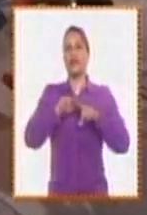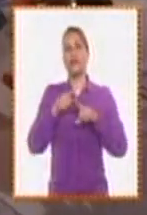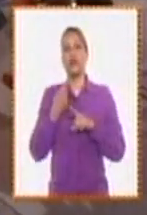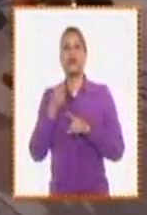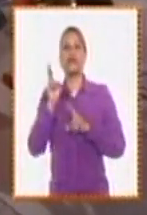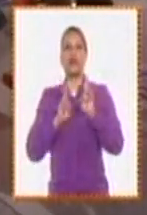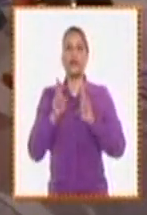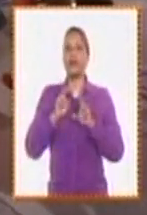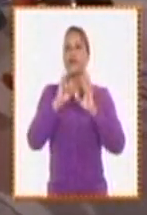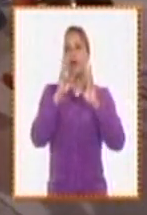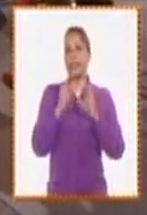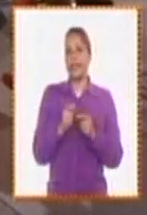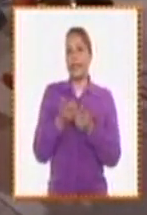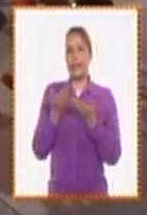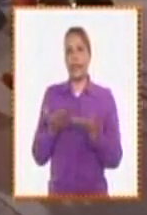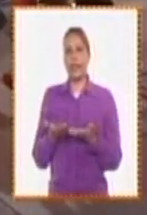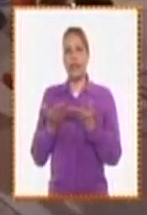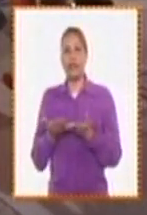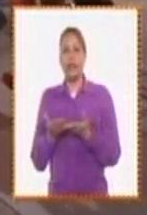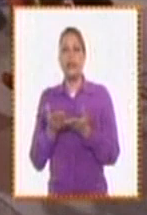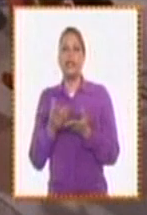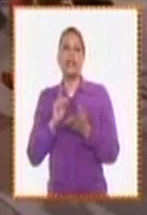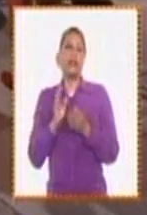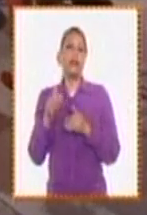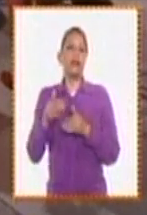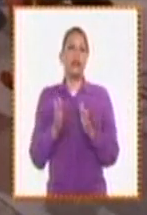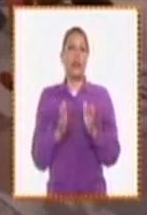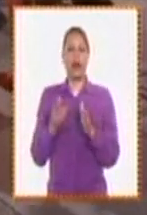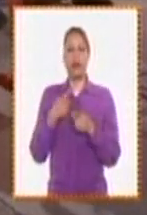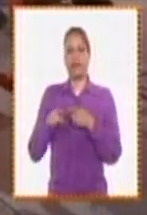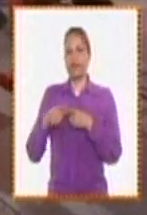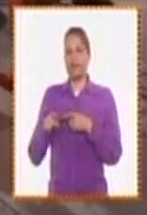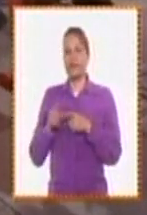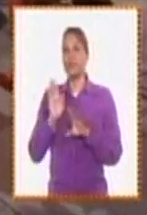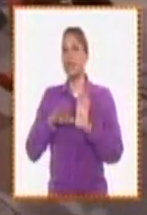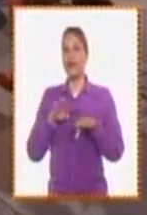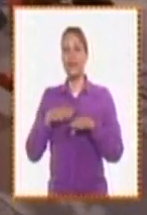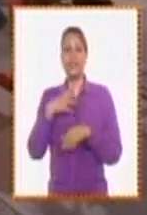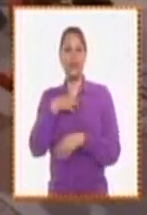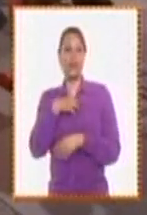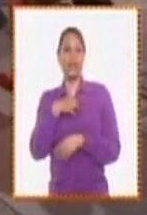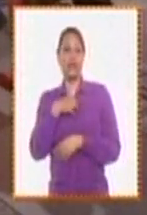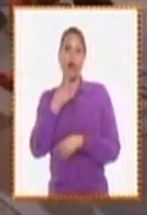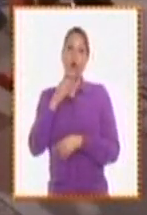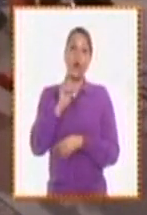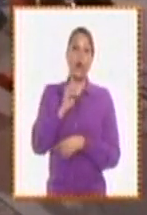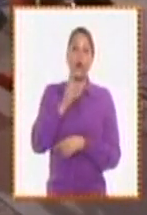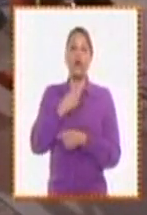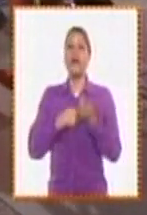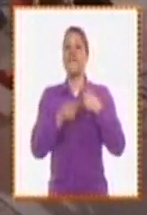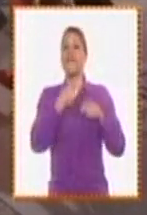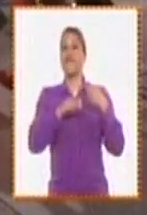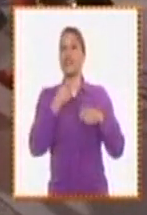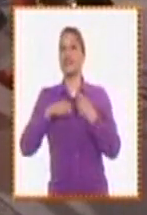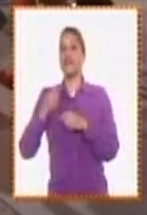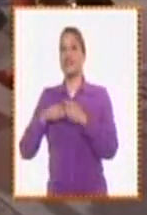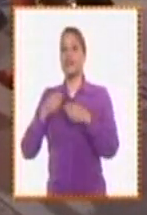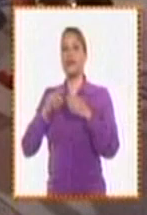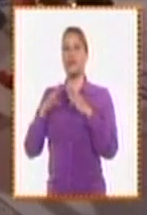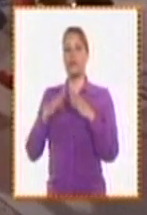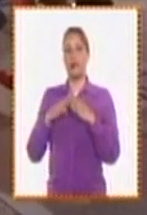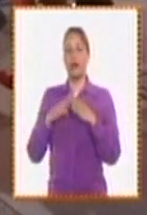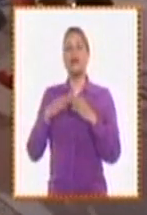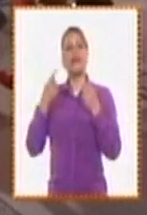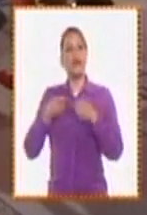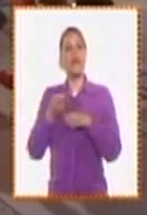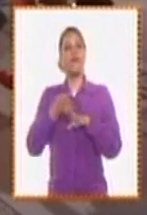la cantidad o las circunstancias de la ocupación, a veces no es una tenencia, es un tráfico de drogas, y estas cosas los jueces tenemos que